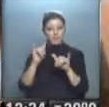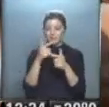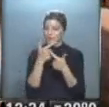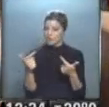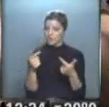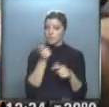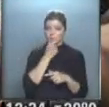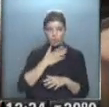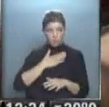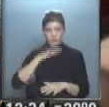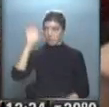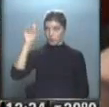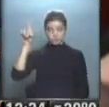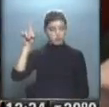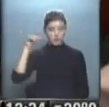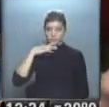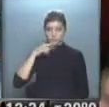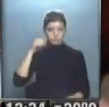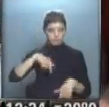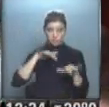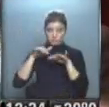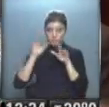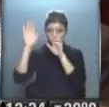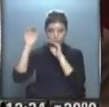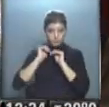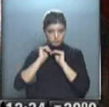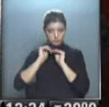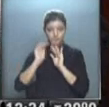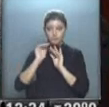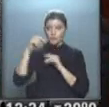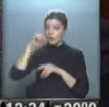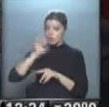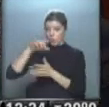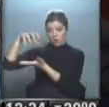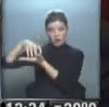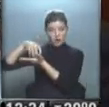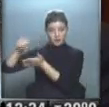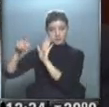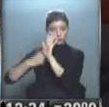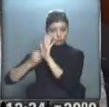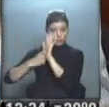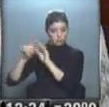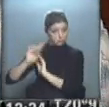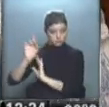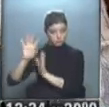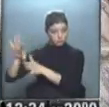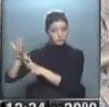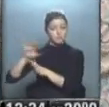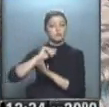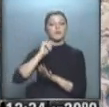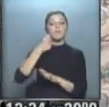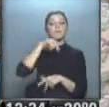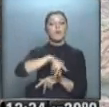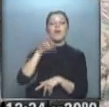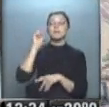la provincia donde yo vivo sucede esto, San Juan, y no es el grupo Clarín quien es el titular de ambas. Lo que se buscó nuevamente